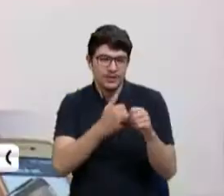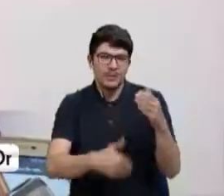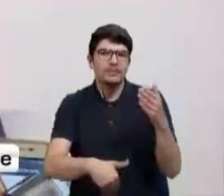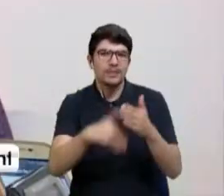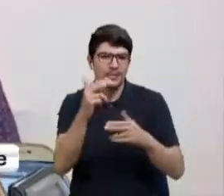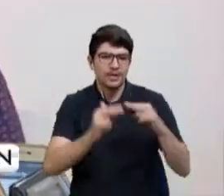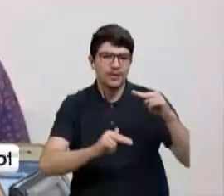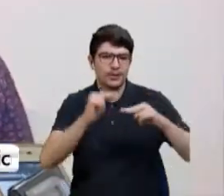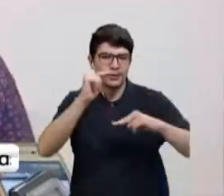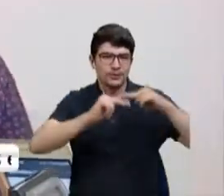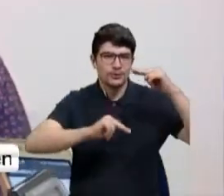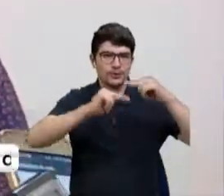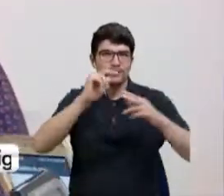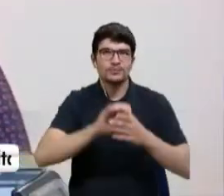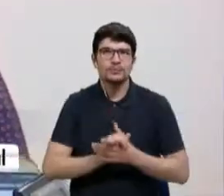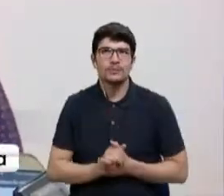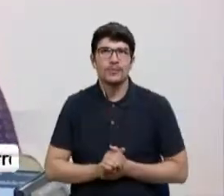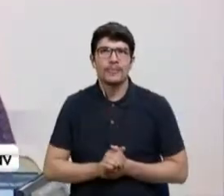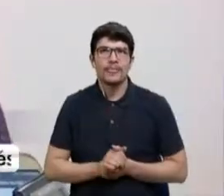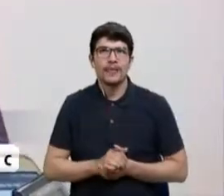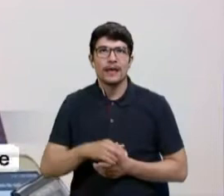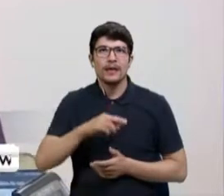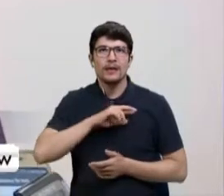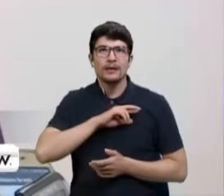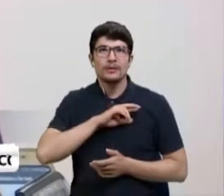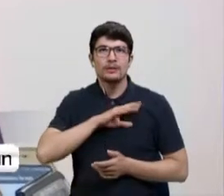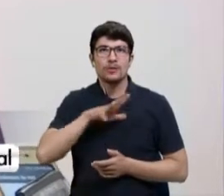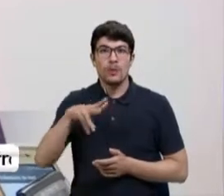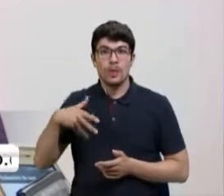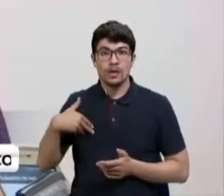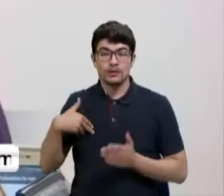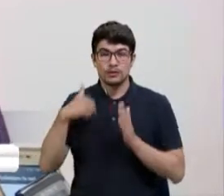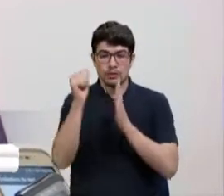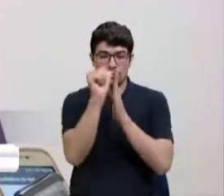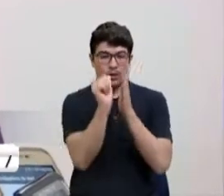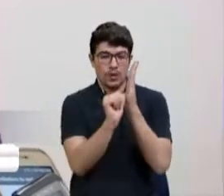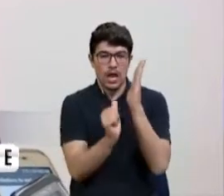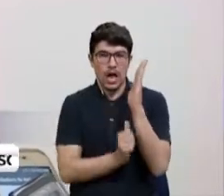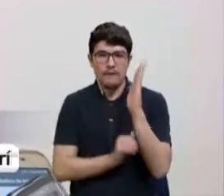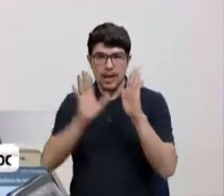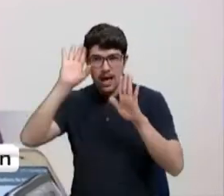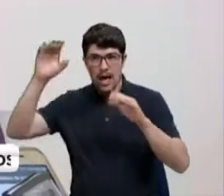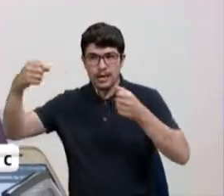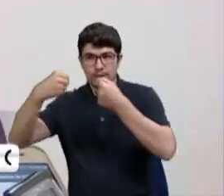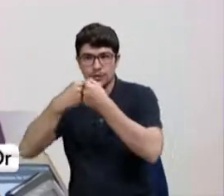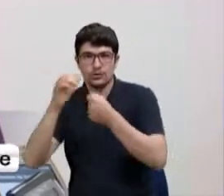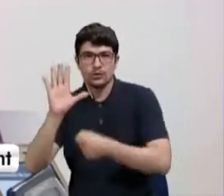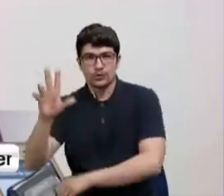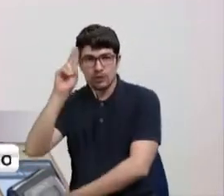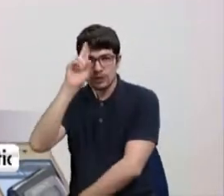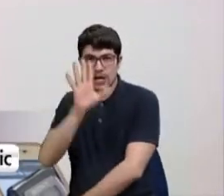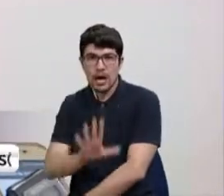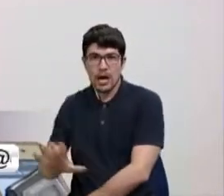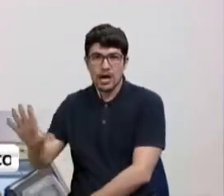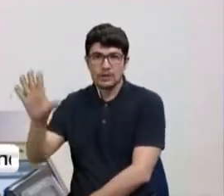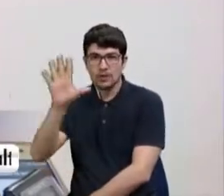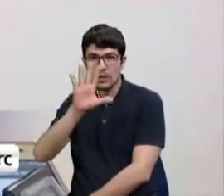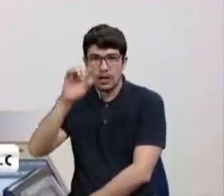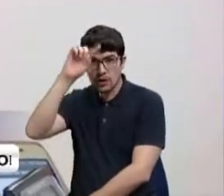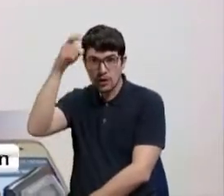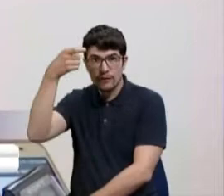términos generales, nuestro programa o cronograma que hemos trabajado en asocio con la Nación nos reporta